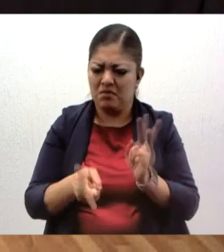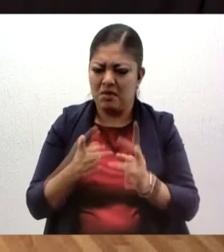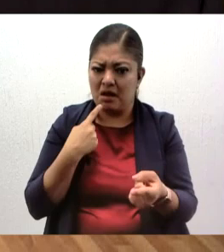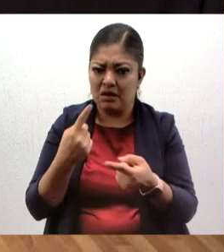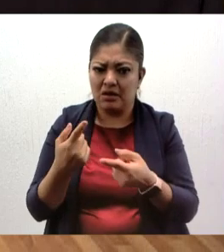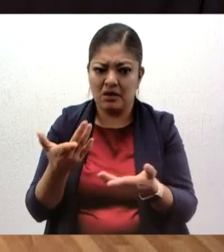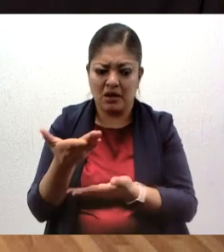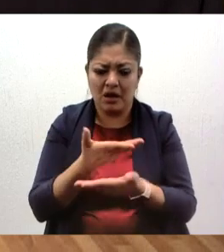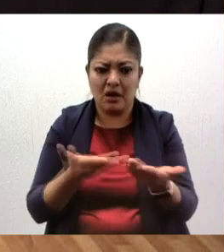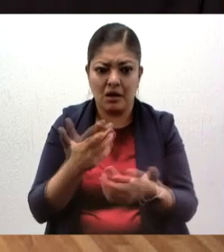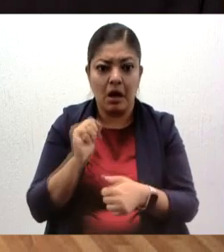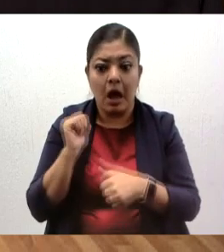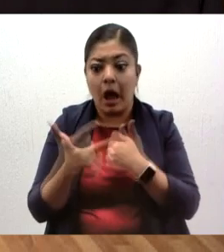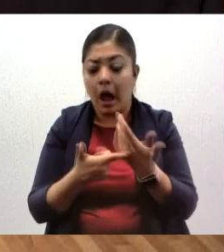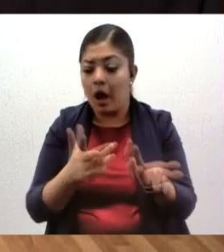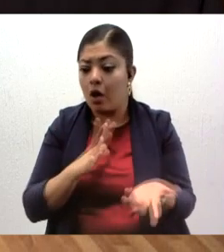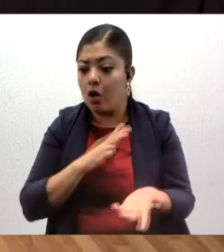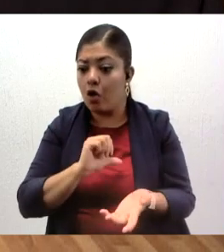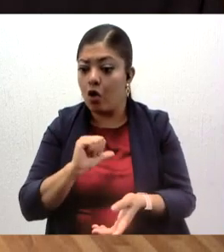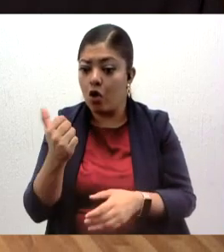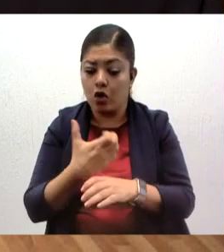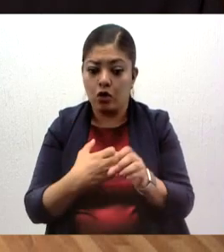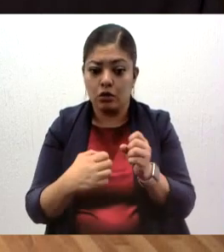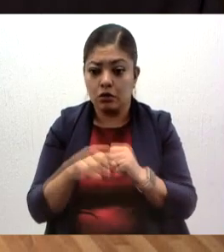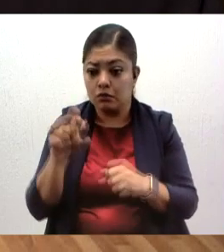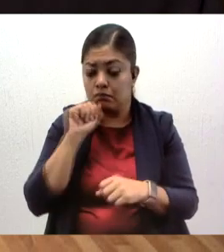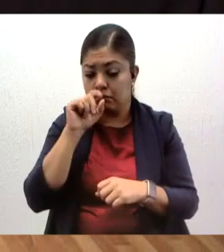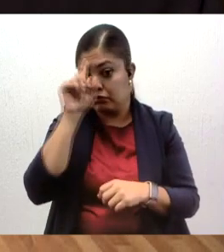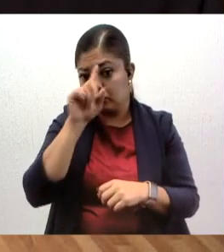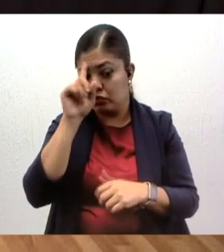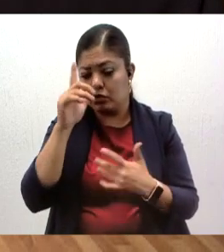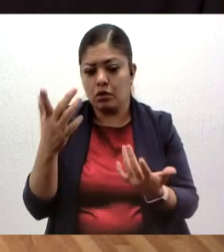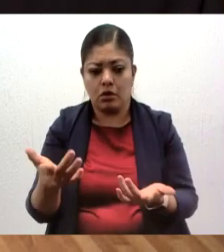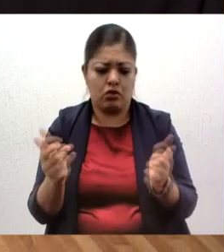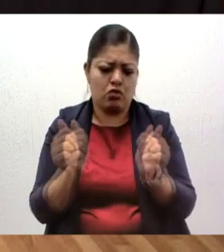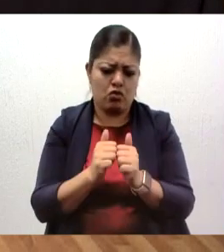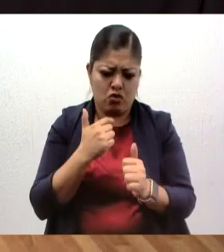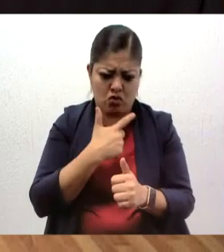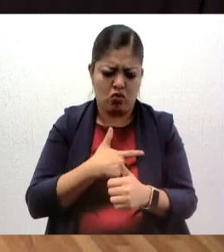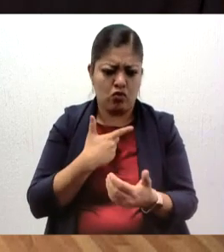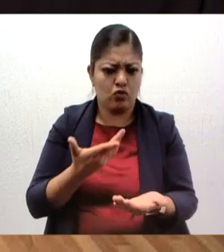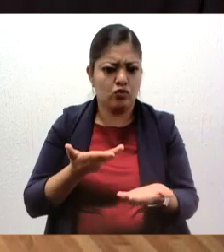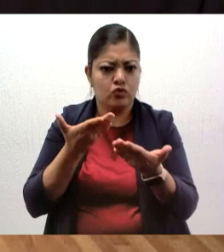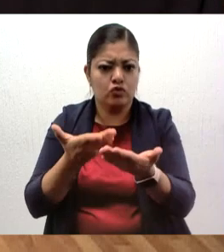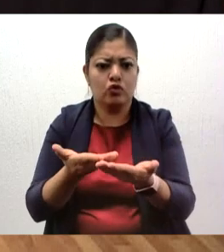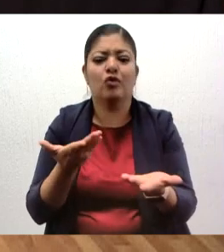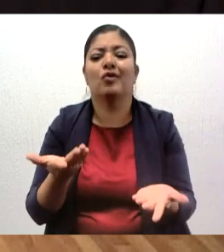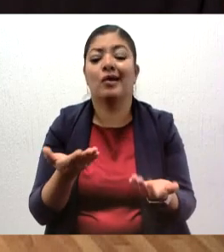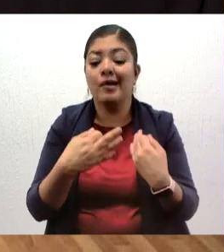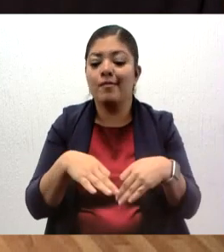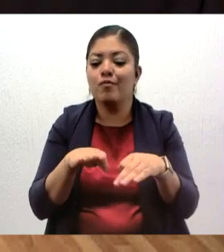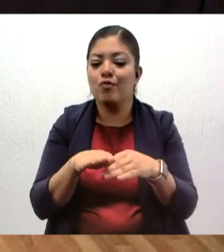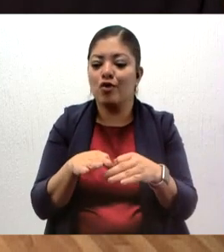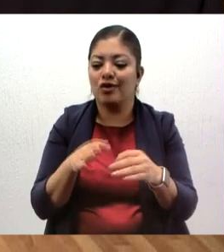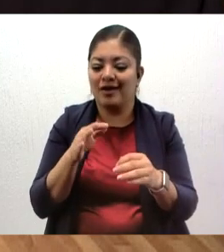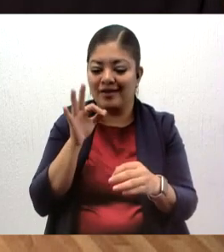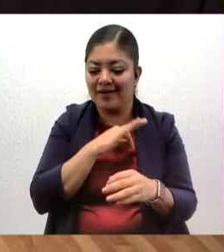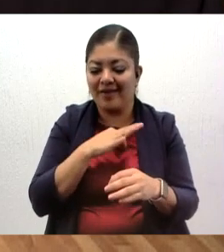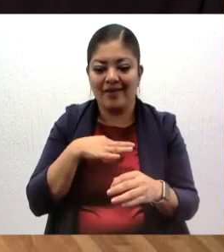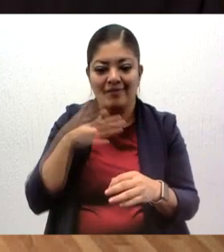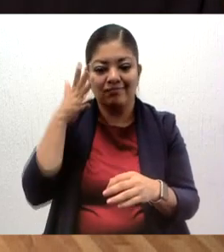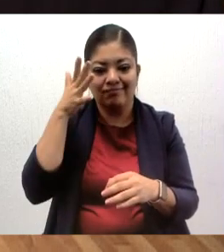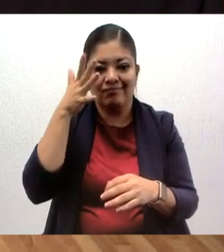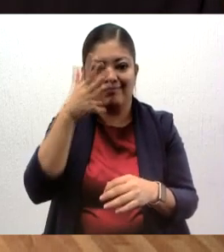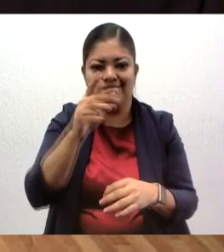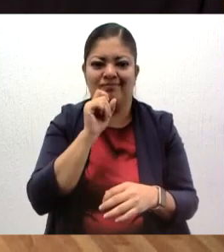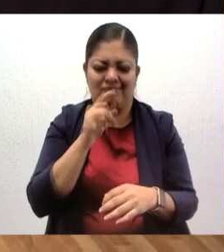alternativa que ellos mismos puedan sugerir y que sea viable pues eso es lo importante es construir y cómo avanzamos y como lo decíamos aquí ambos